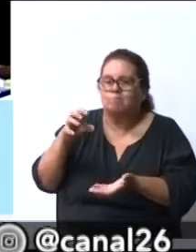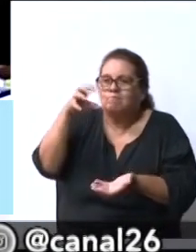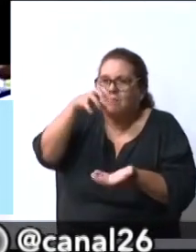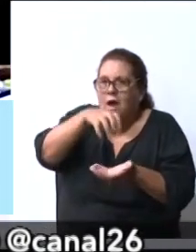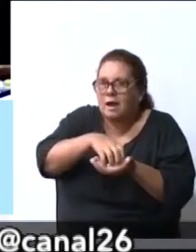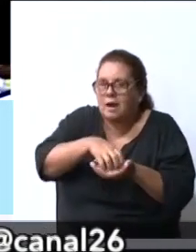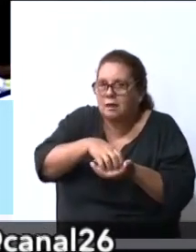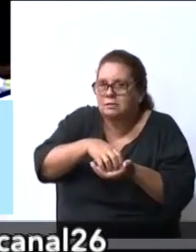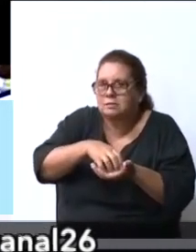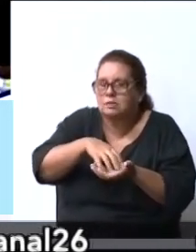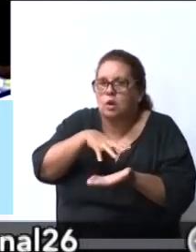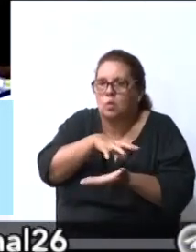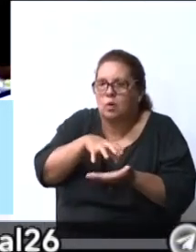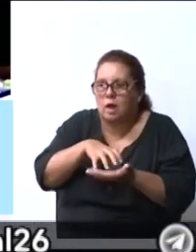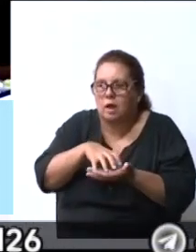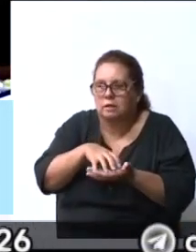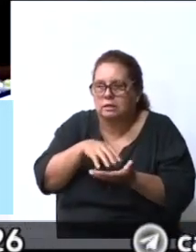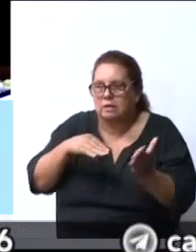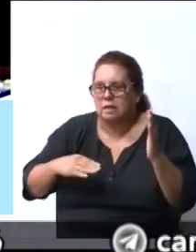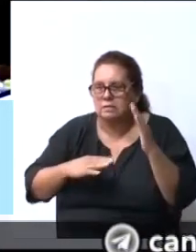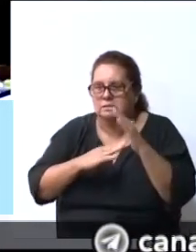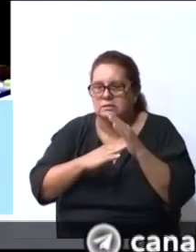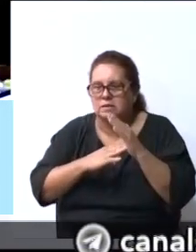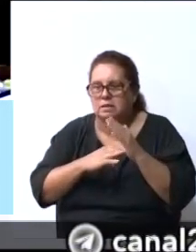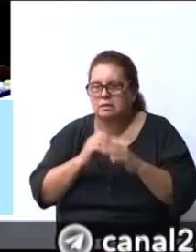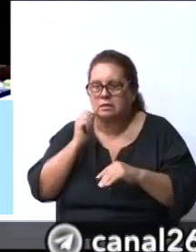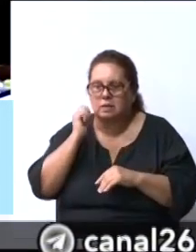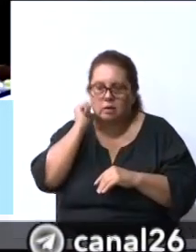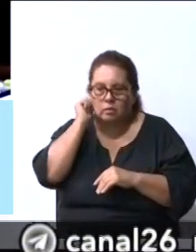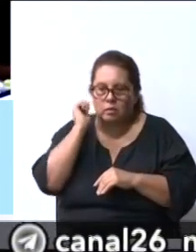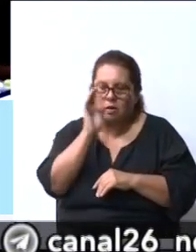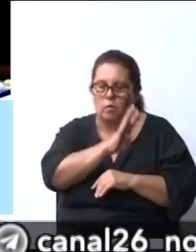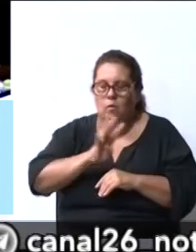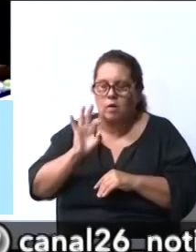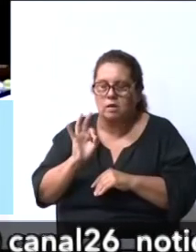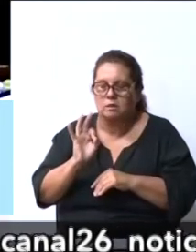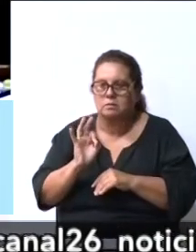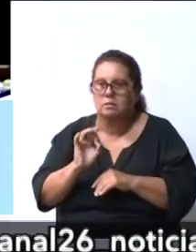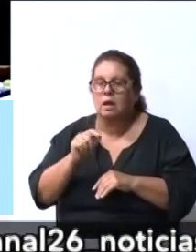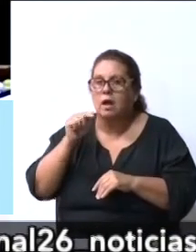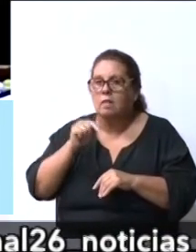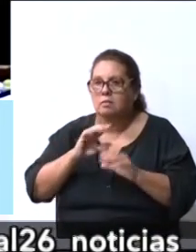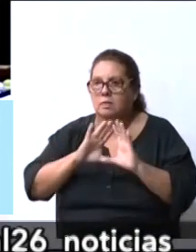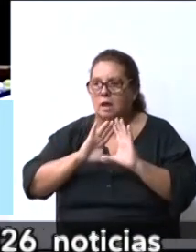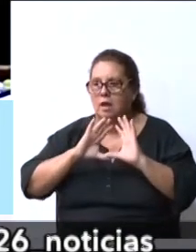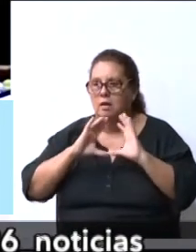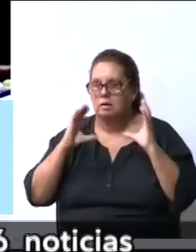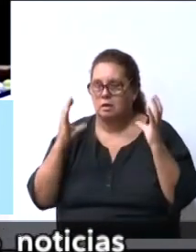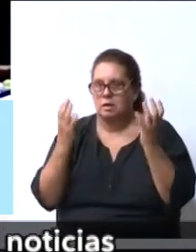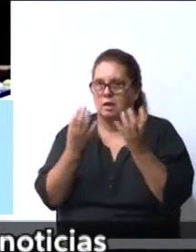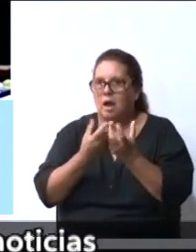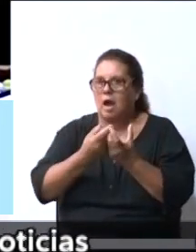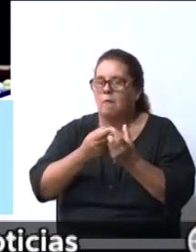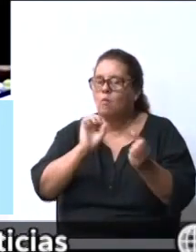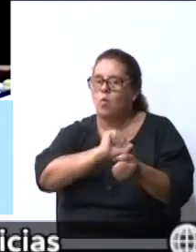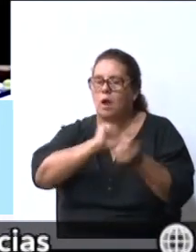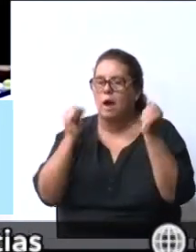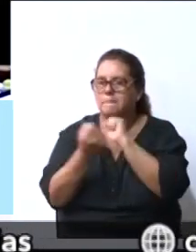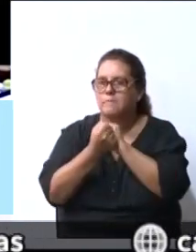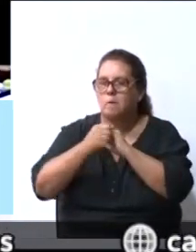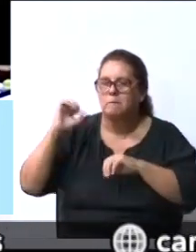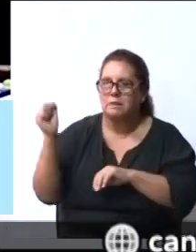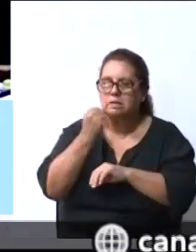alcaldes de C40, que es el encuentro de ciudades por el cambio climático más grande del mundo, en el que logramos importantes